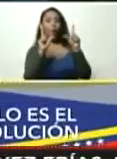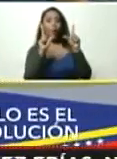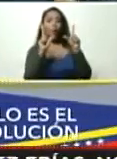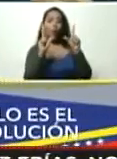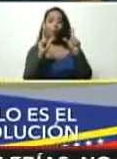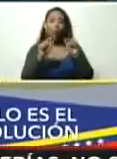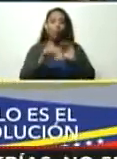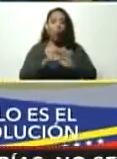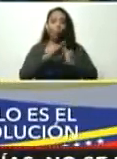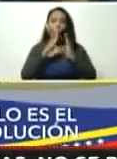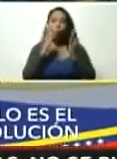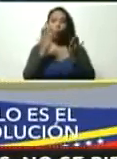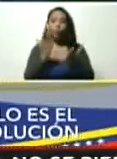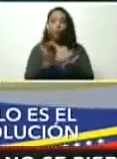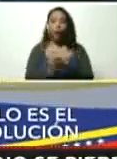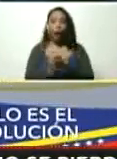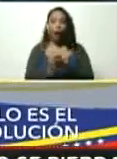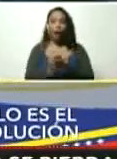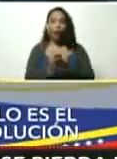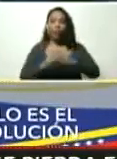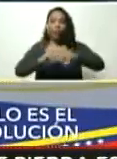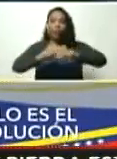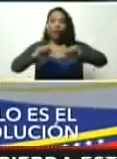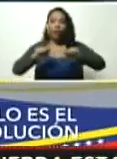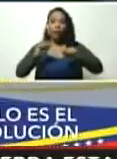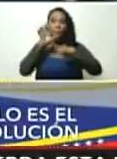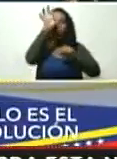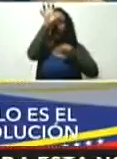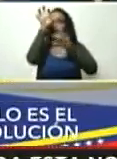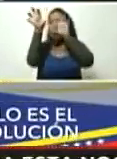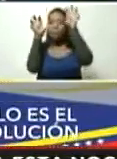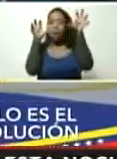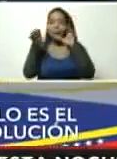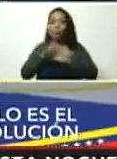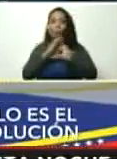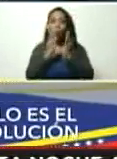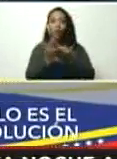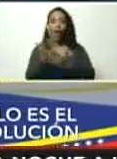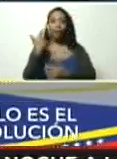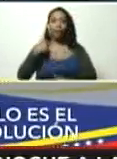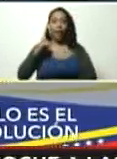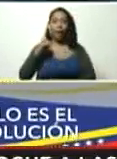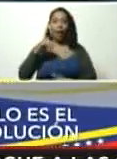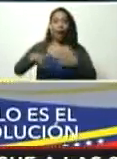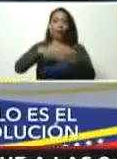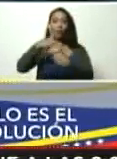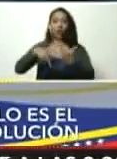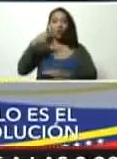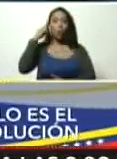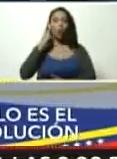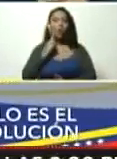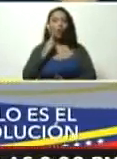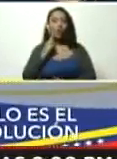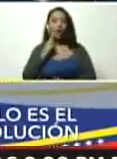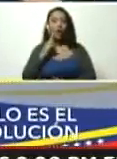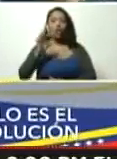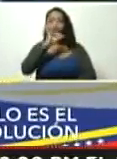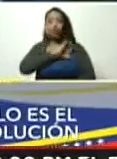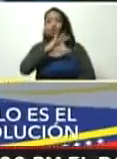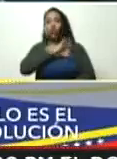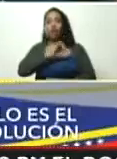mundial, continental, que ha tenido y tiene la revolución bolivariana y socialista